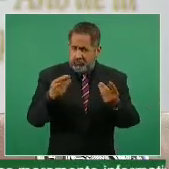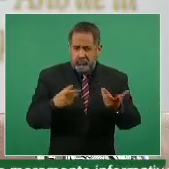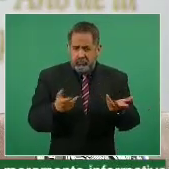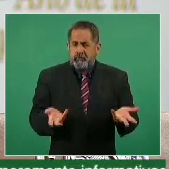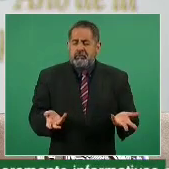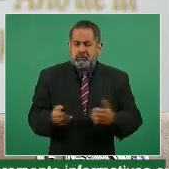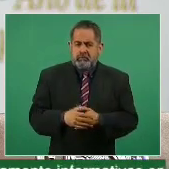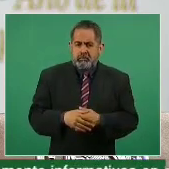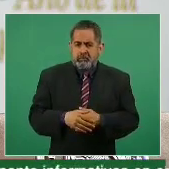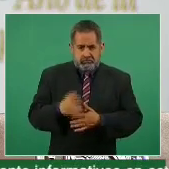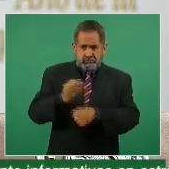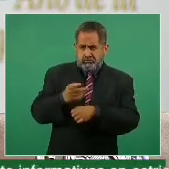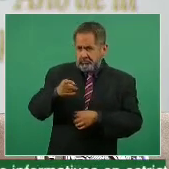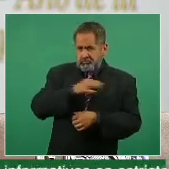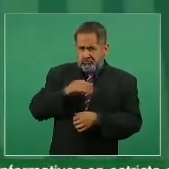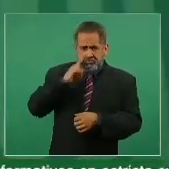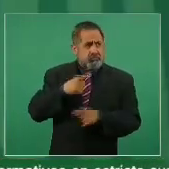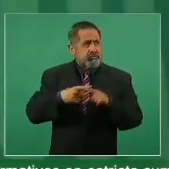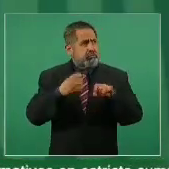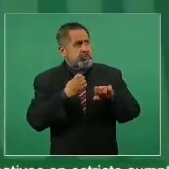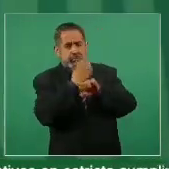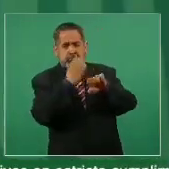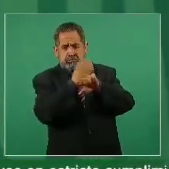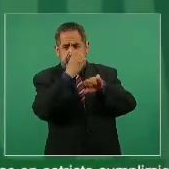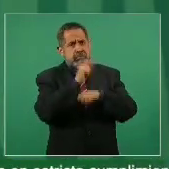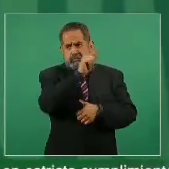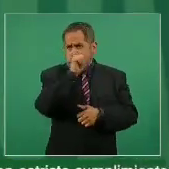que vayan a algunos estados.